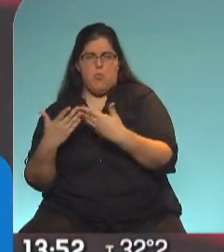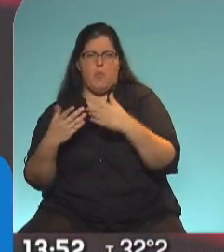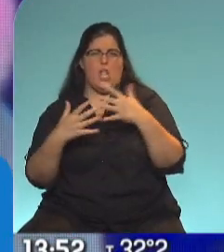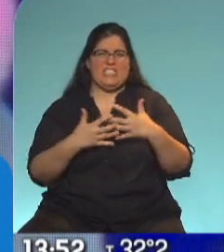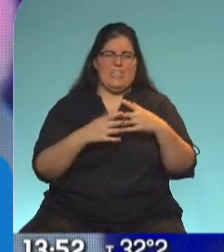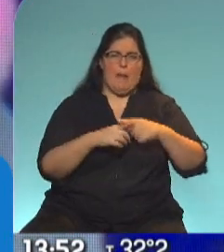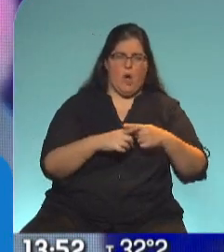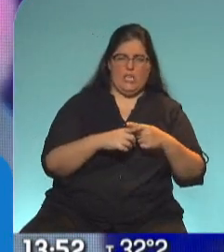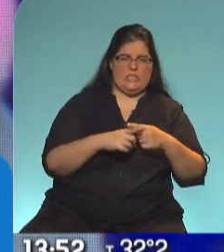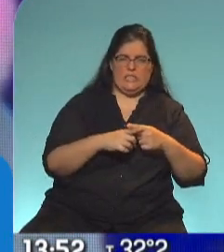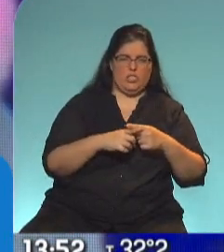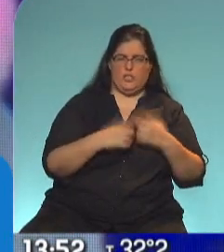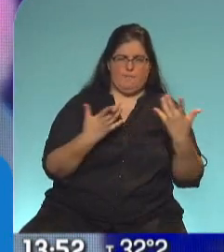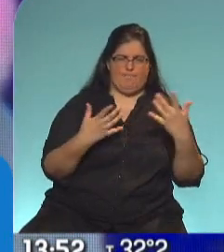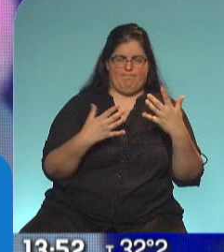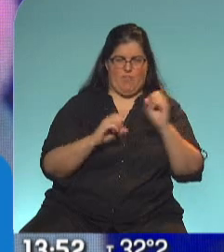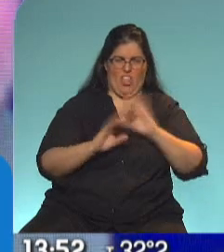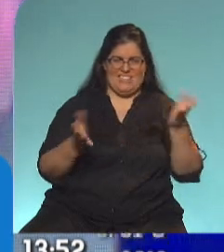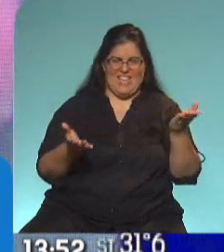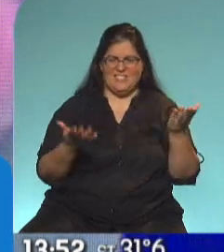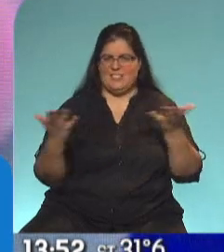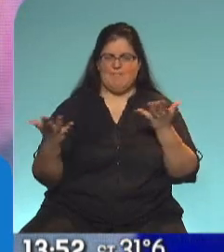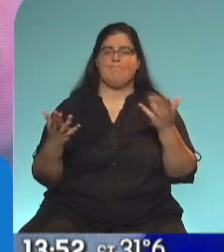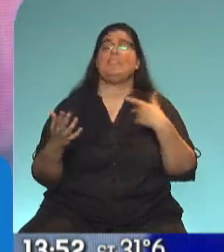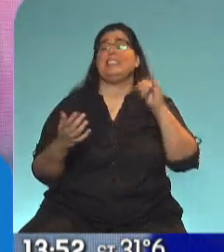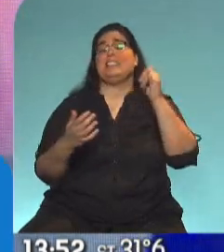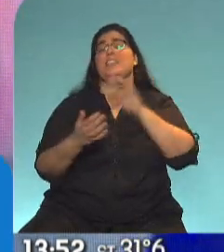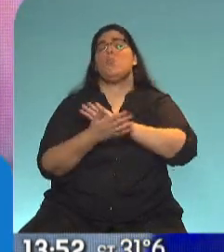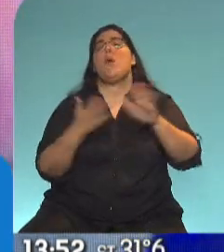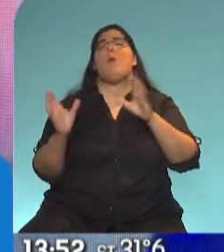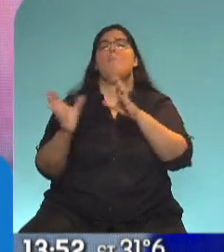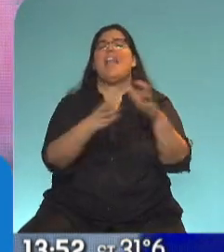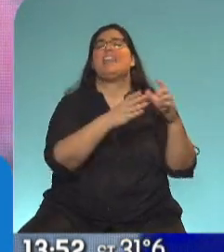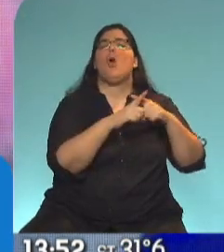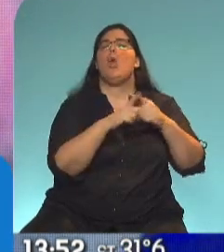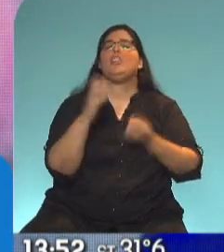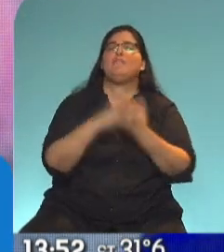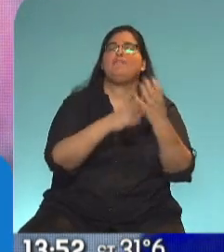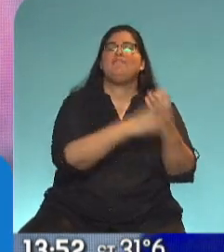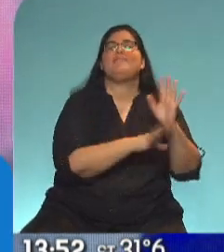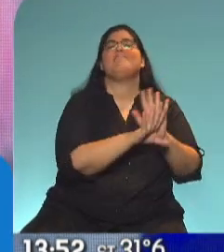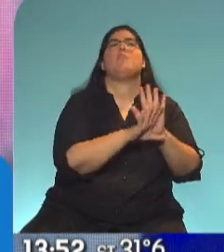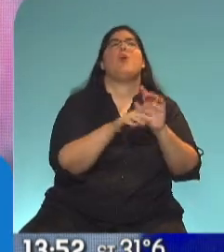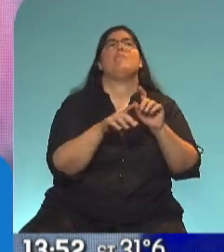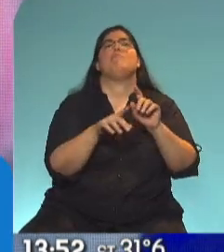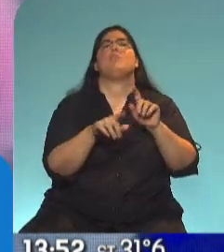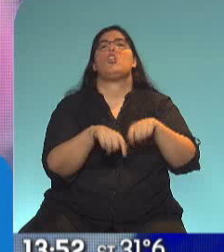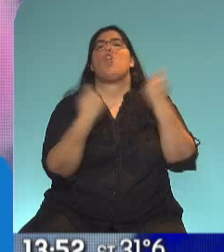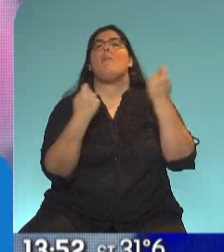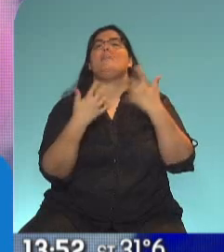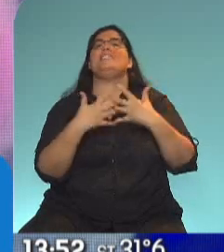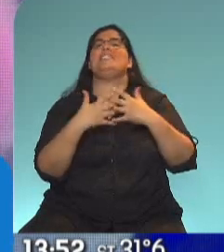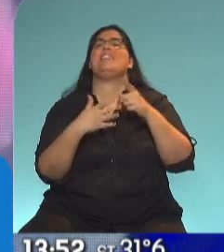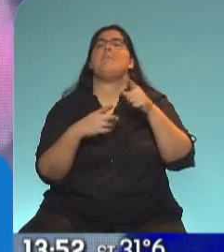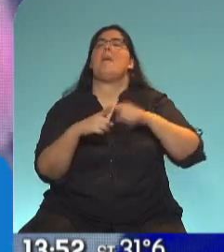político hace sus desastres. Y la emergencia de nuevos partidos en los últimos años que han roto ese también sistema